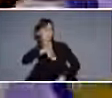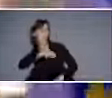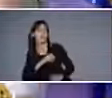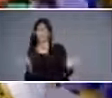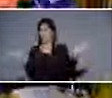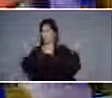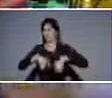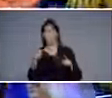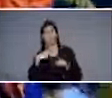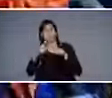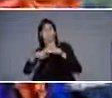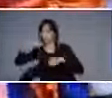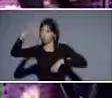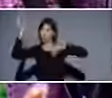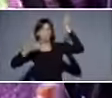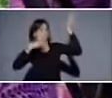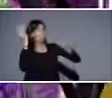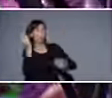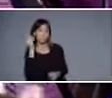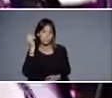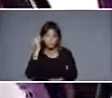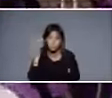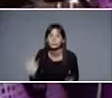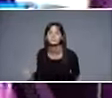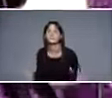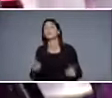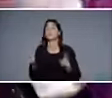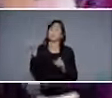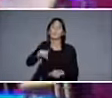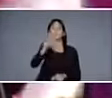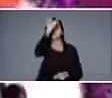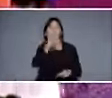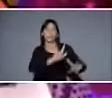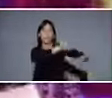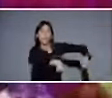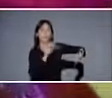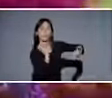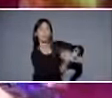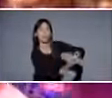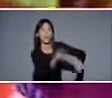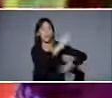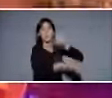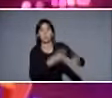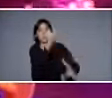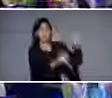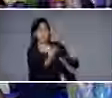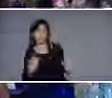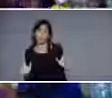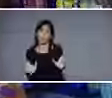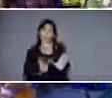son invenciones baratas, tampoco los basureros están llenitos de ratas.